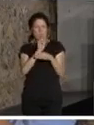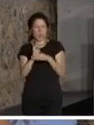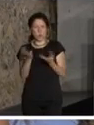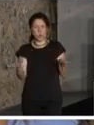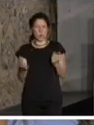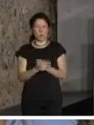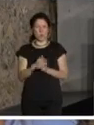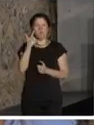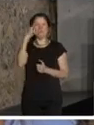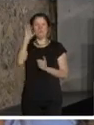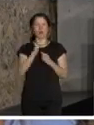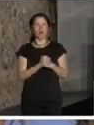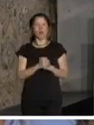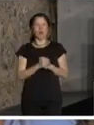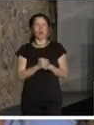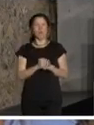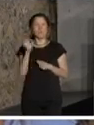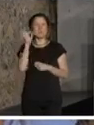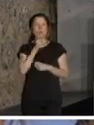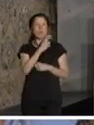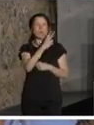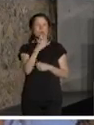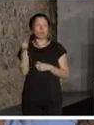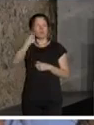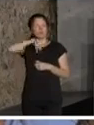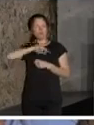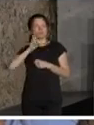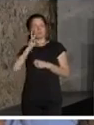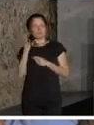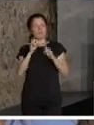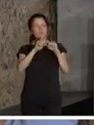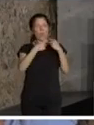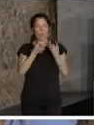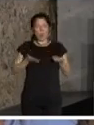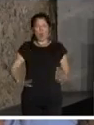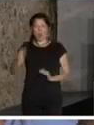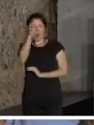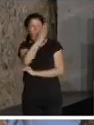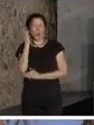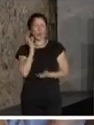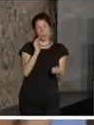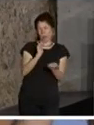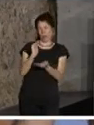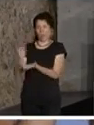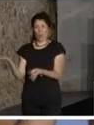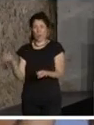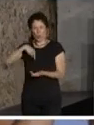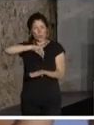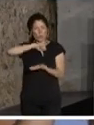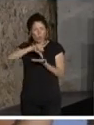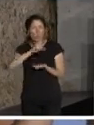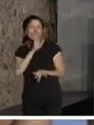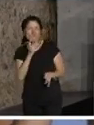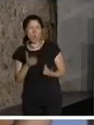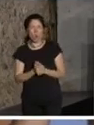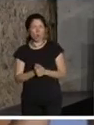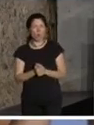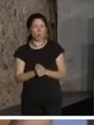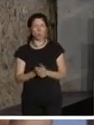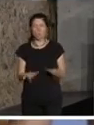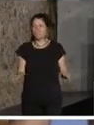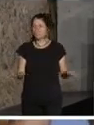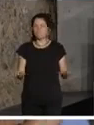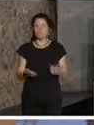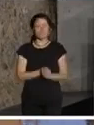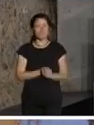llega hasta el punto de que en pleno Siglo XXI nos encontramos familias con niñas y niños pequeños en nuestra ciudad que no tienen